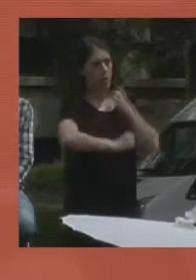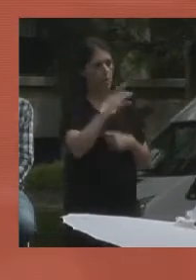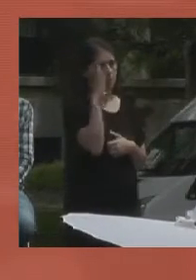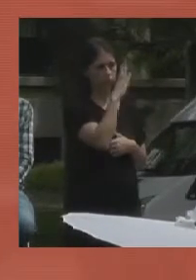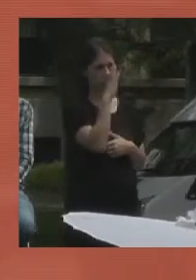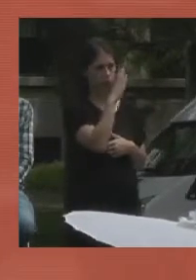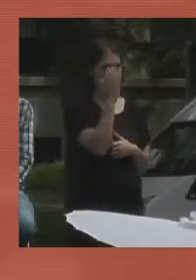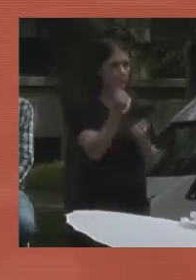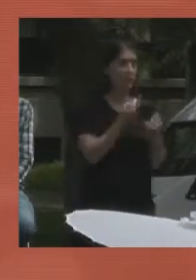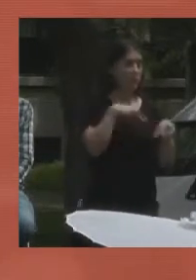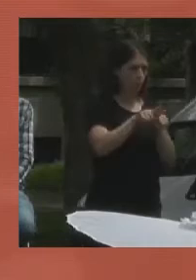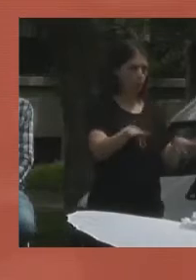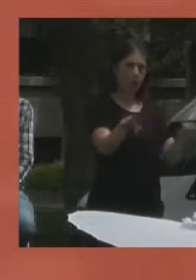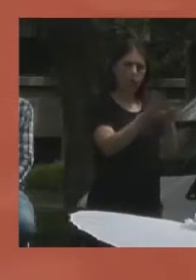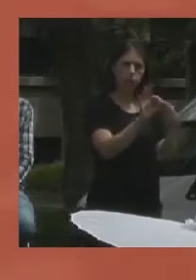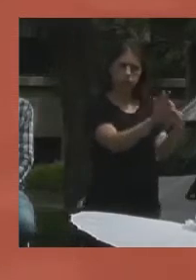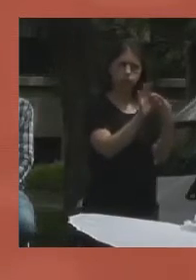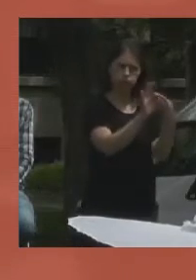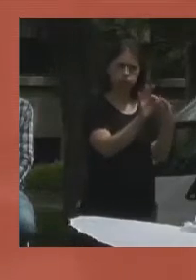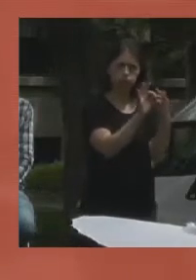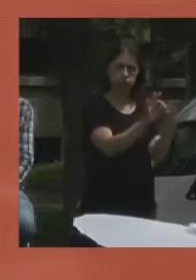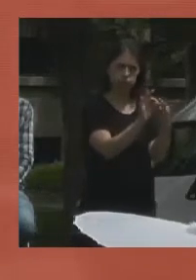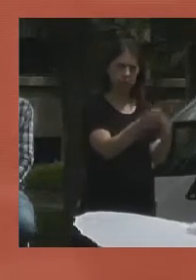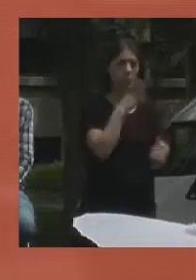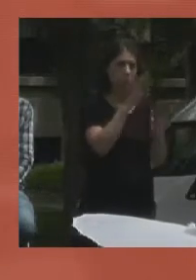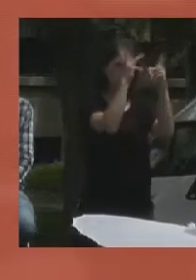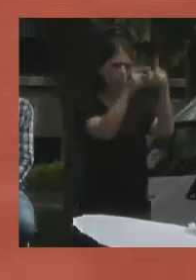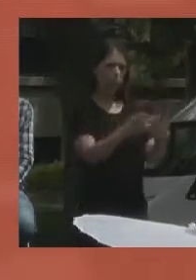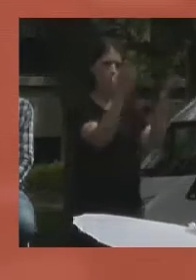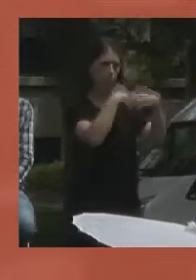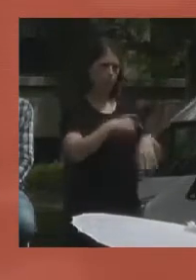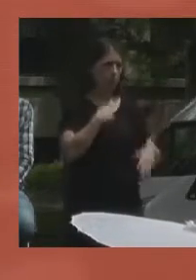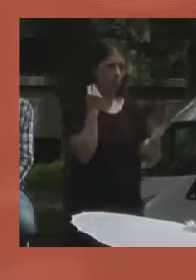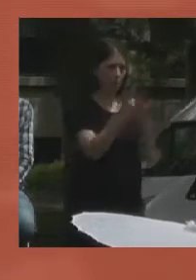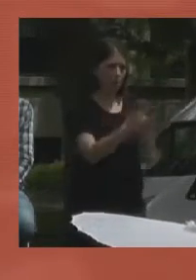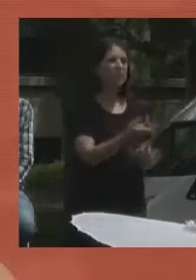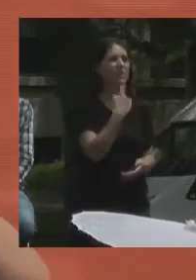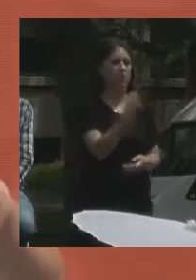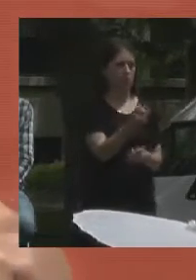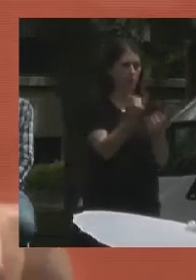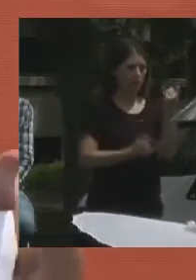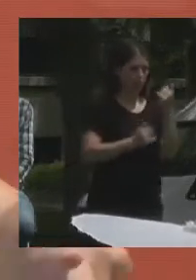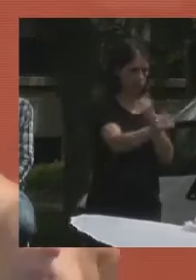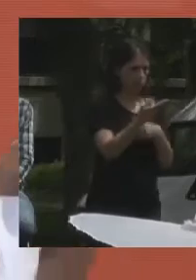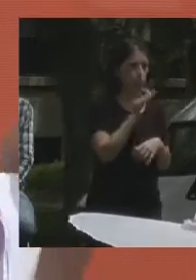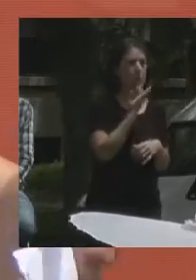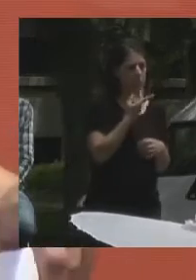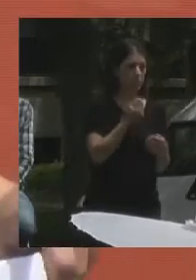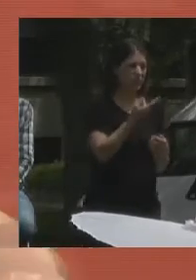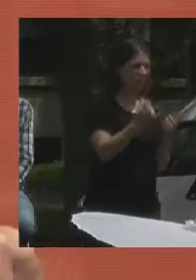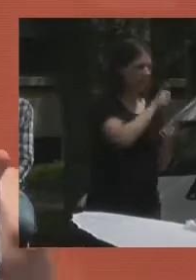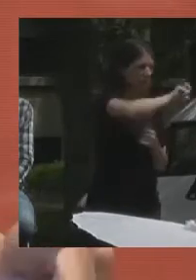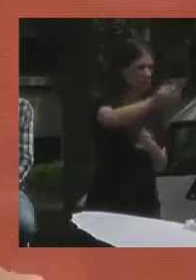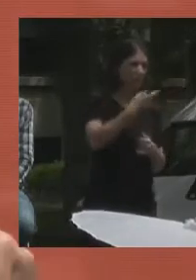igualdade. Porque aínda que non hai números para eso, eu fago unha aposta. Eu digoche que o 70% da xente